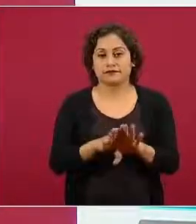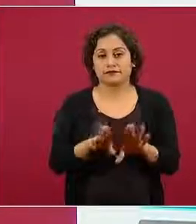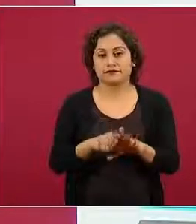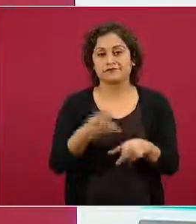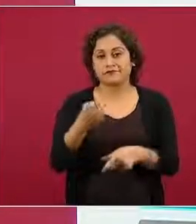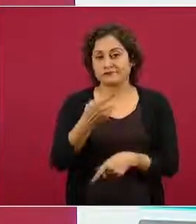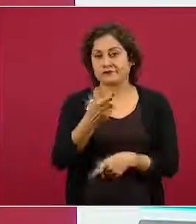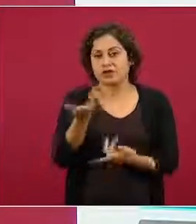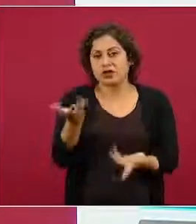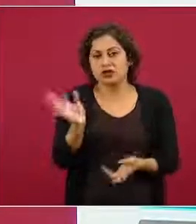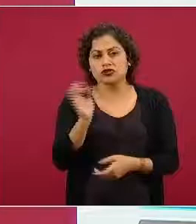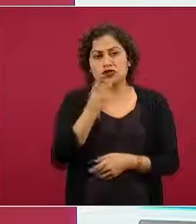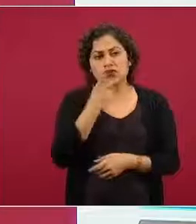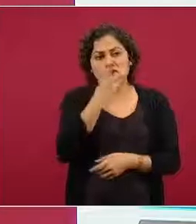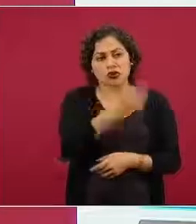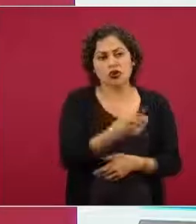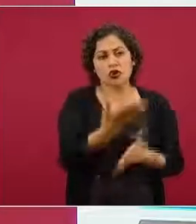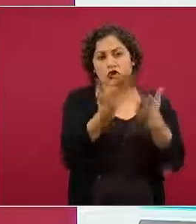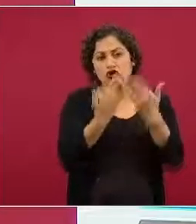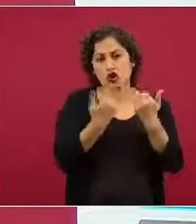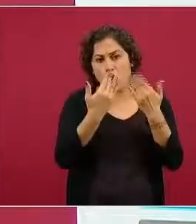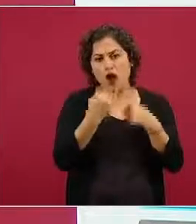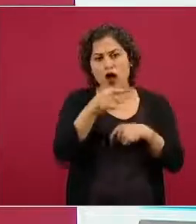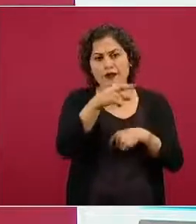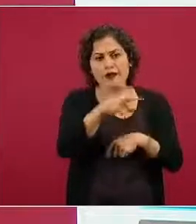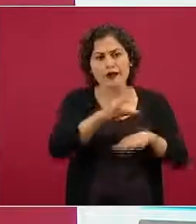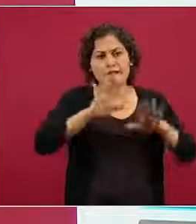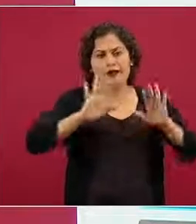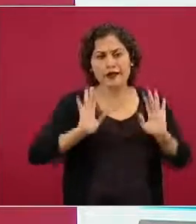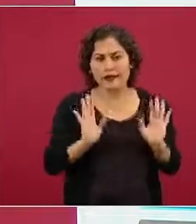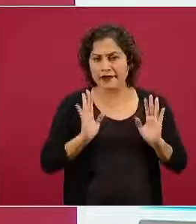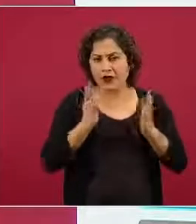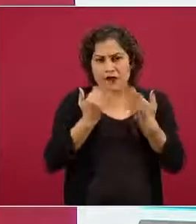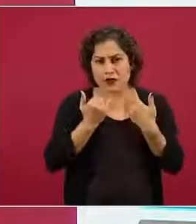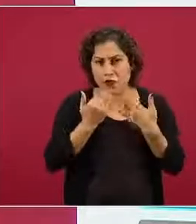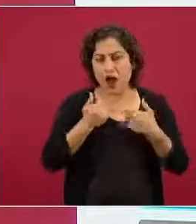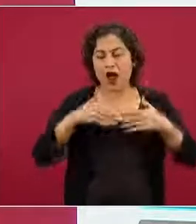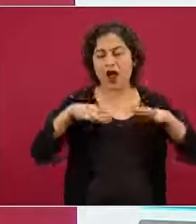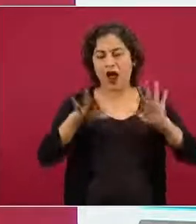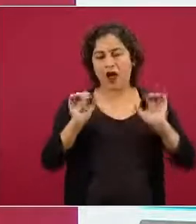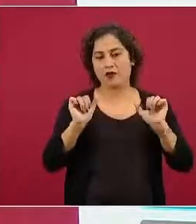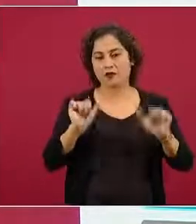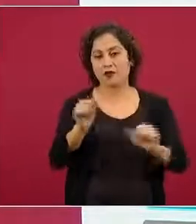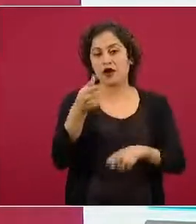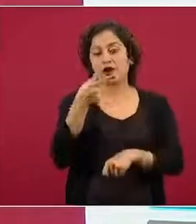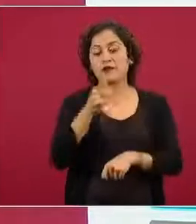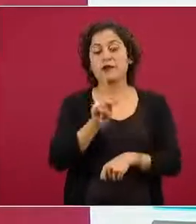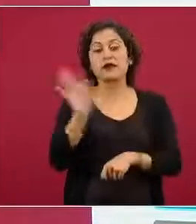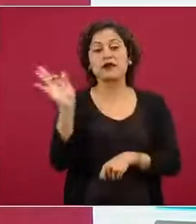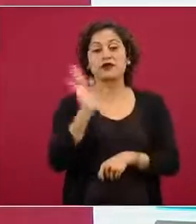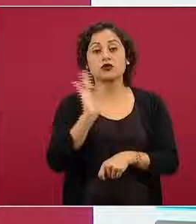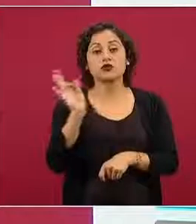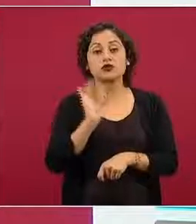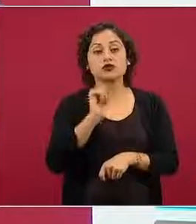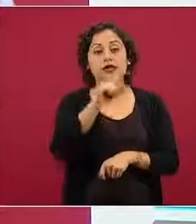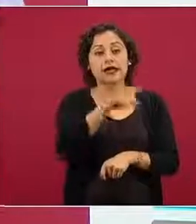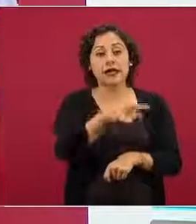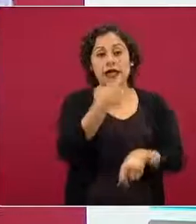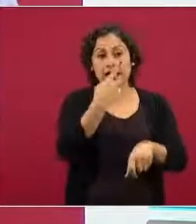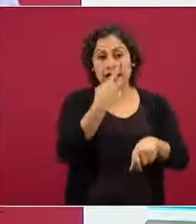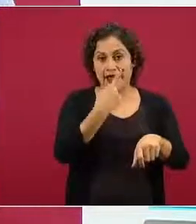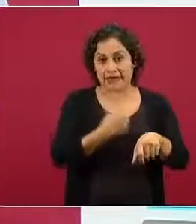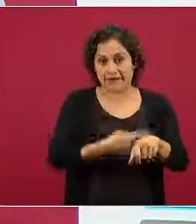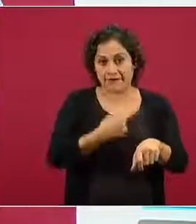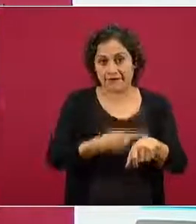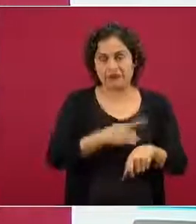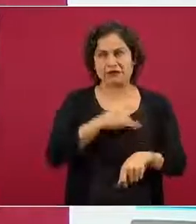daño a nadie. Una persona que presenta síntomas y que se le dice que es positiva al virus SARS-CoV-2, cuando